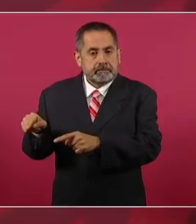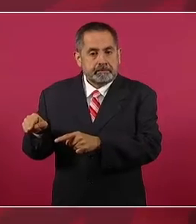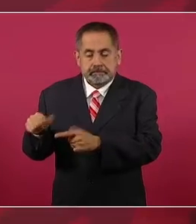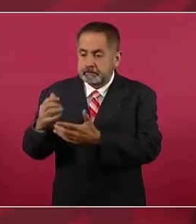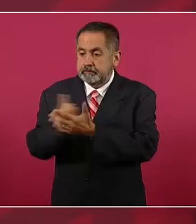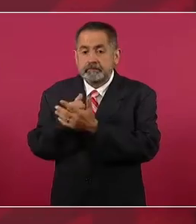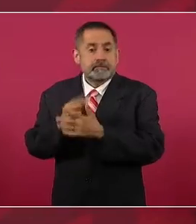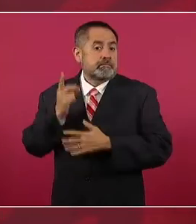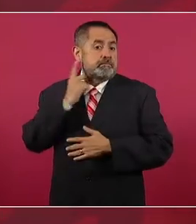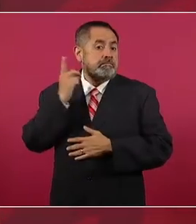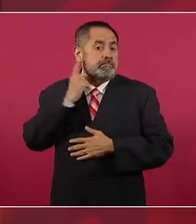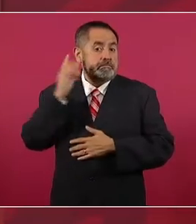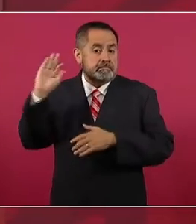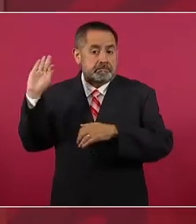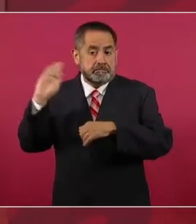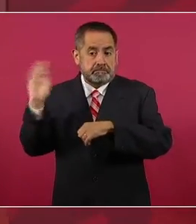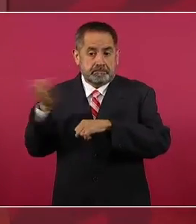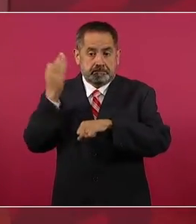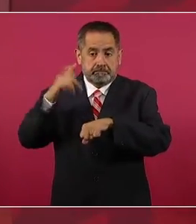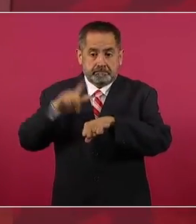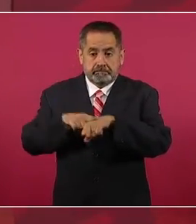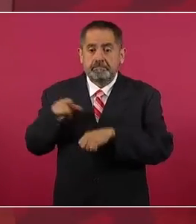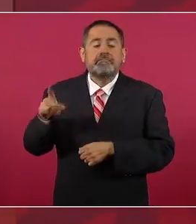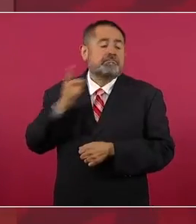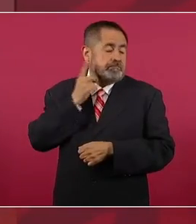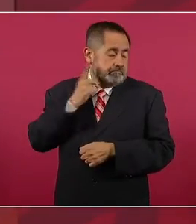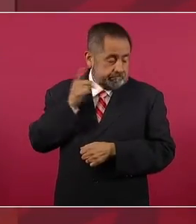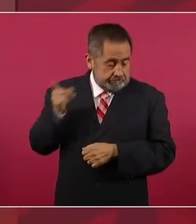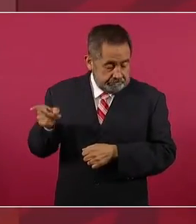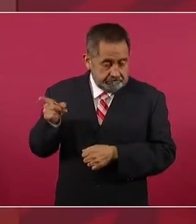la Diputación Federal,